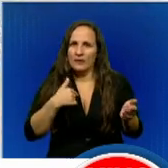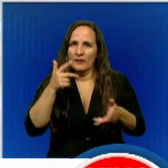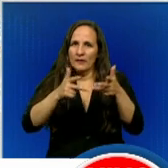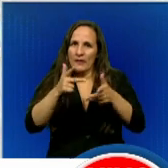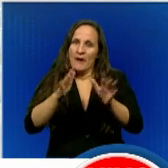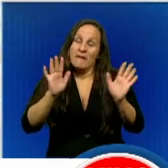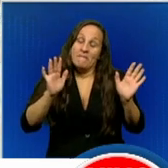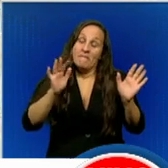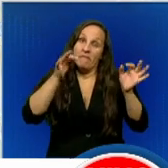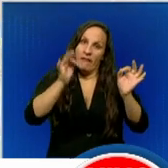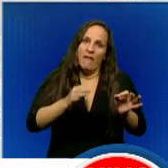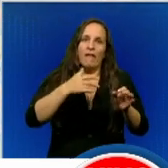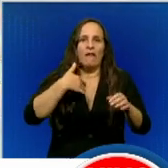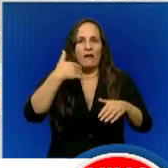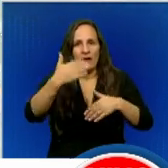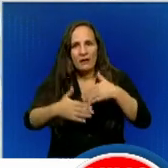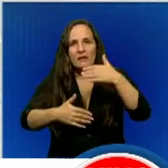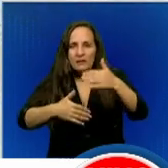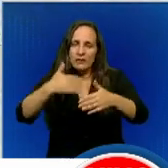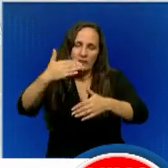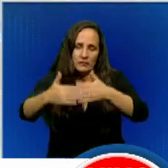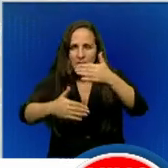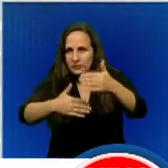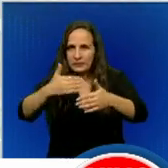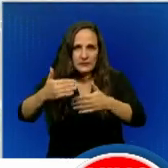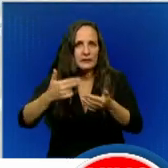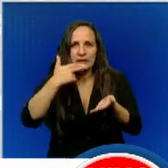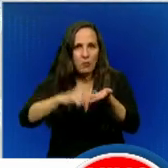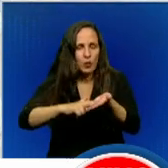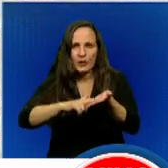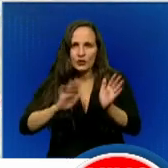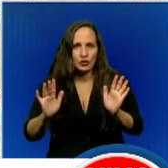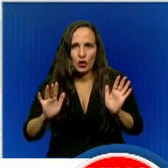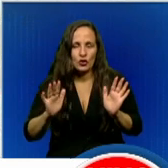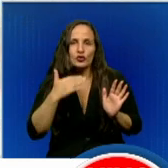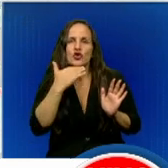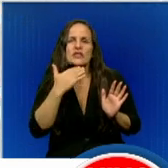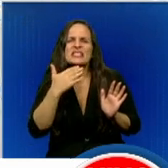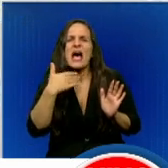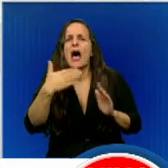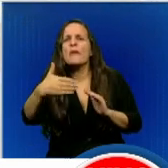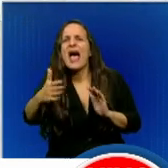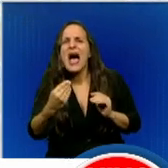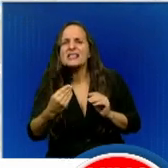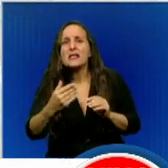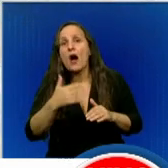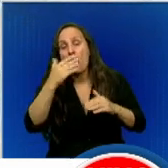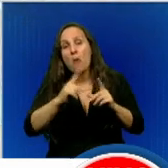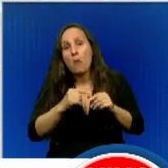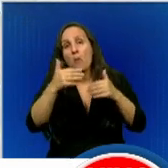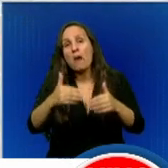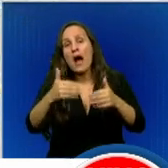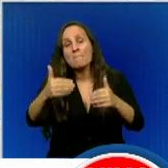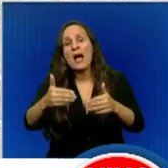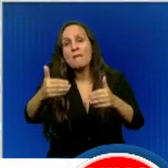y resulta que sigue gravado y va a seguir gravada y no se sabe bien hasta cuándo si después se va a seguir prorrogando esto o si ya